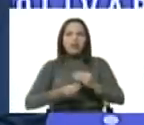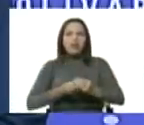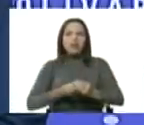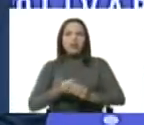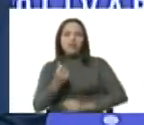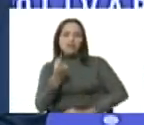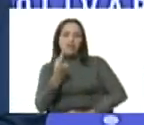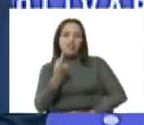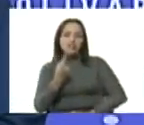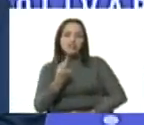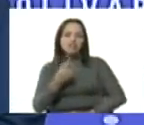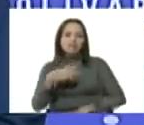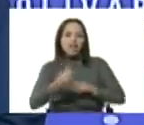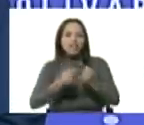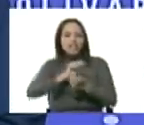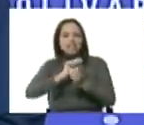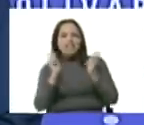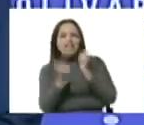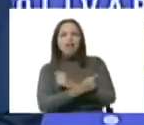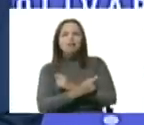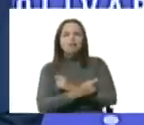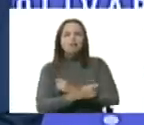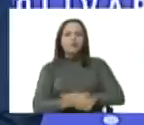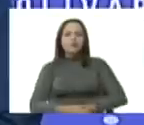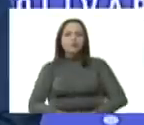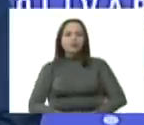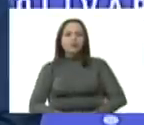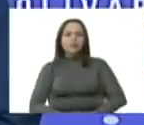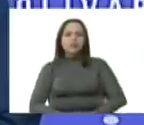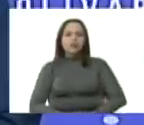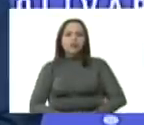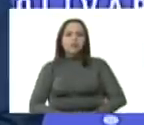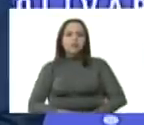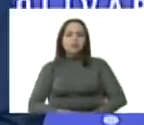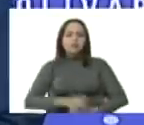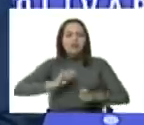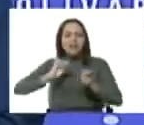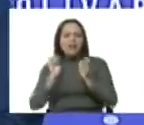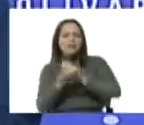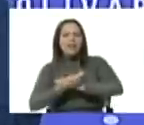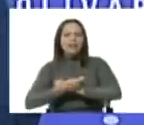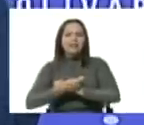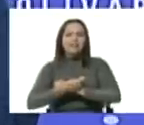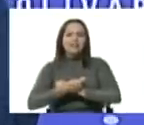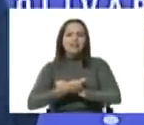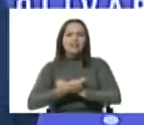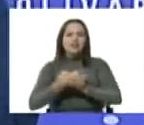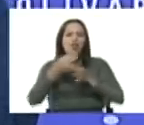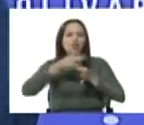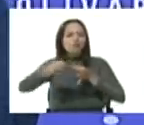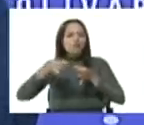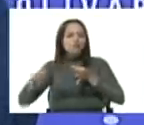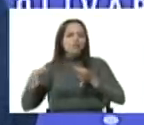falta hacer grandes cambios, cambios para descolonizar los municipios, para